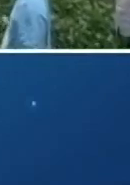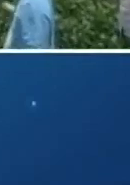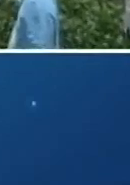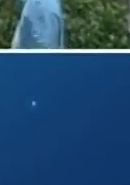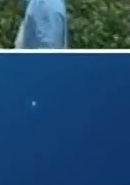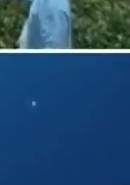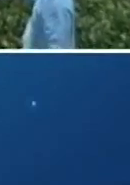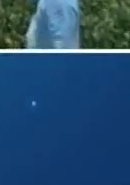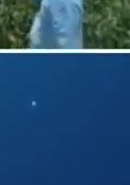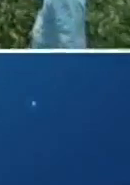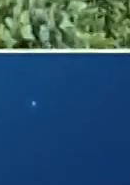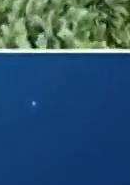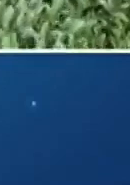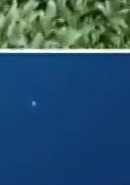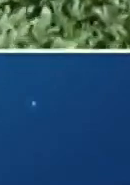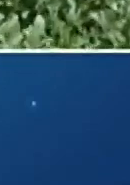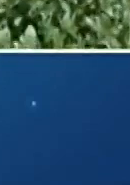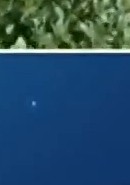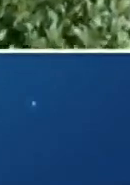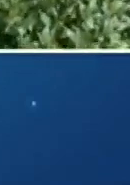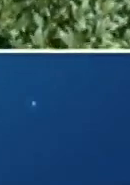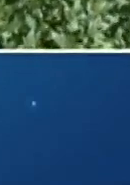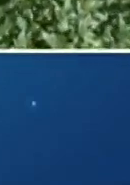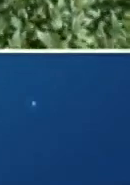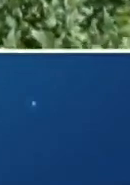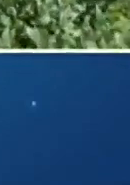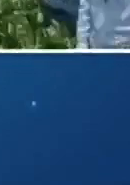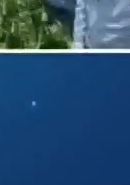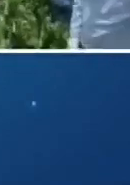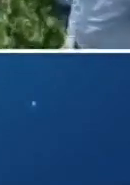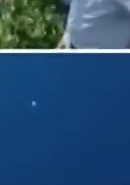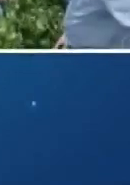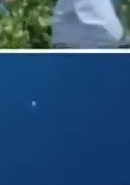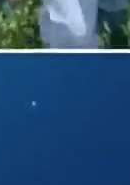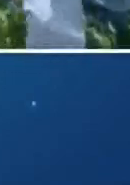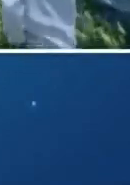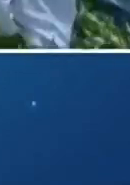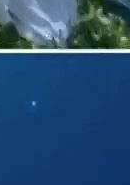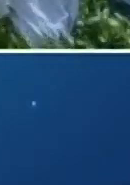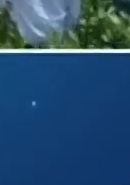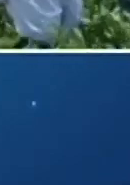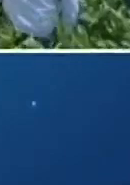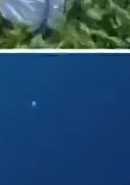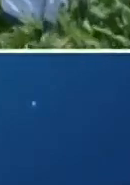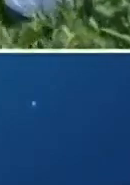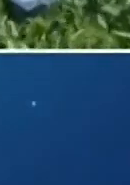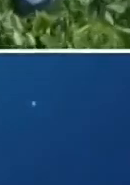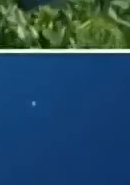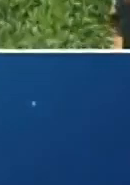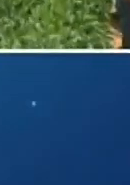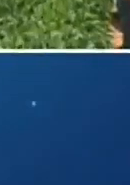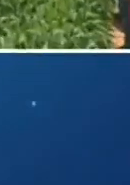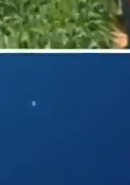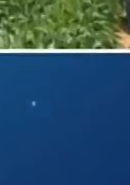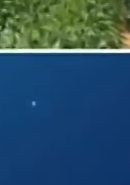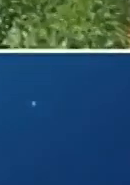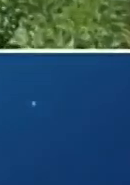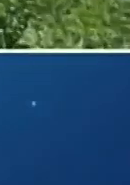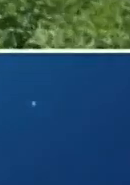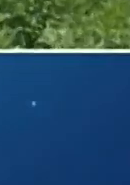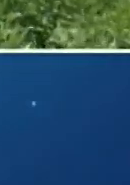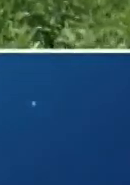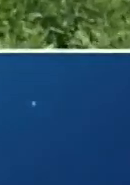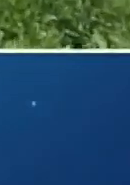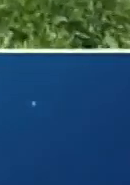puesto todos de acuerdo, porque bueno, hay un señor que tiene experiencia en genética de maíz,